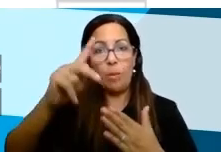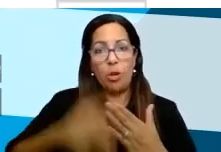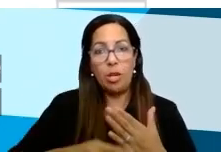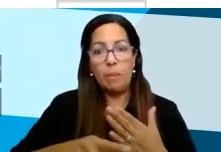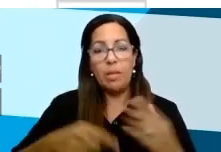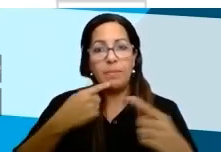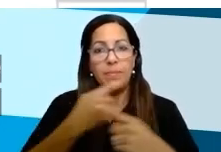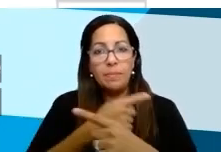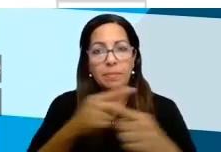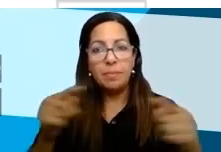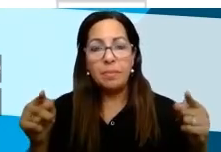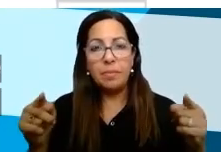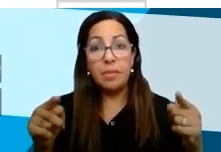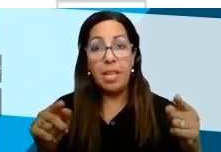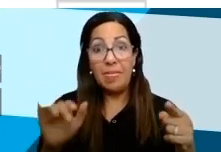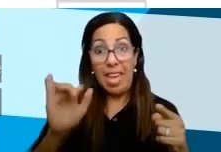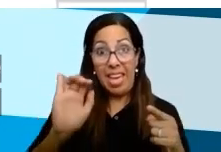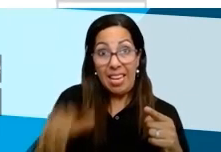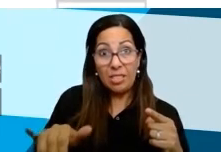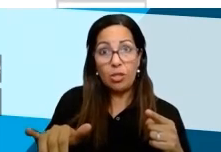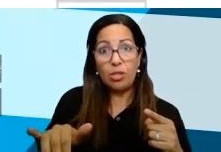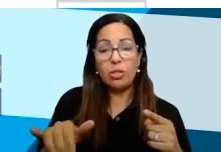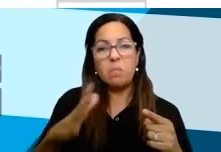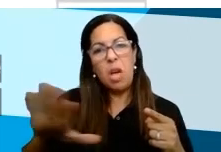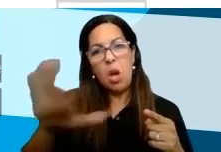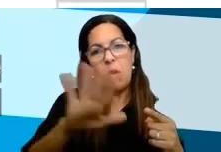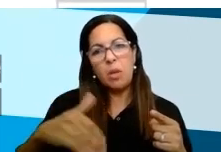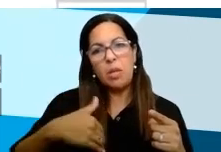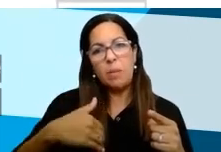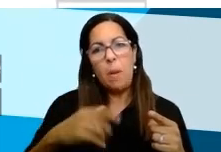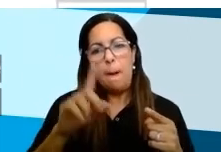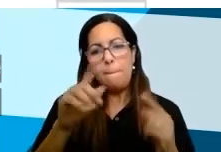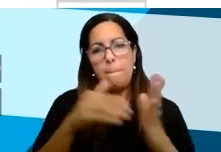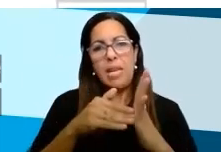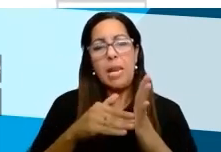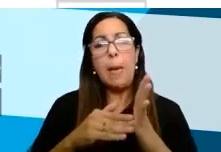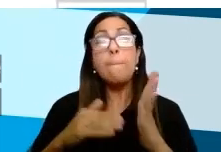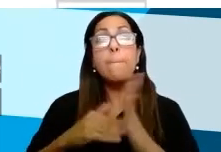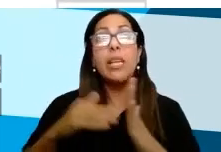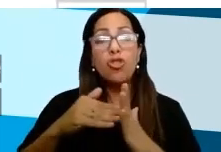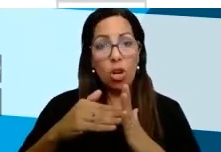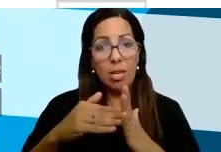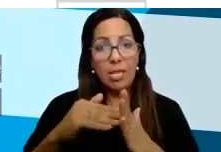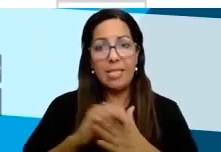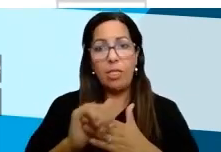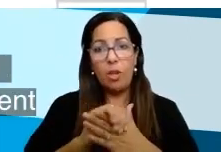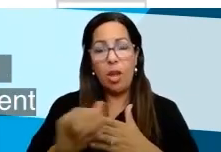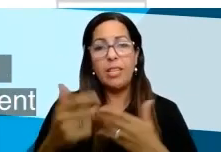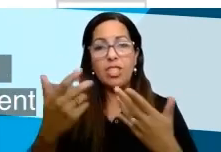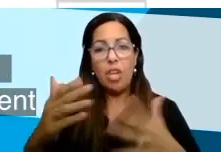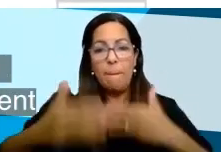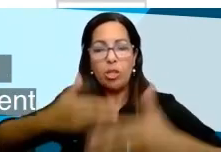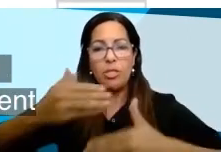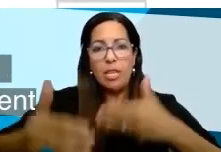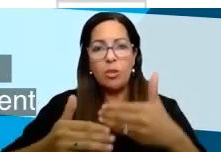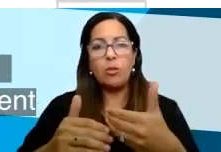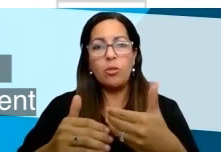esos 1.500 millones de dólares, tenemos aproximadamente $1,000 millones en procesos competitivos adjudicados.